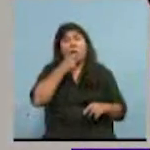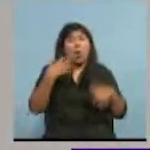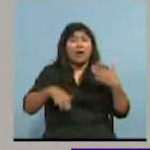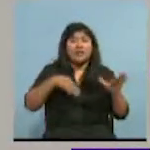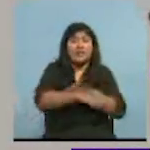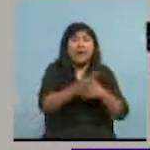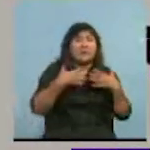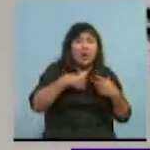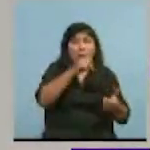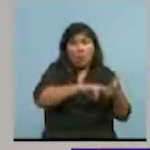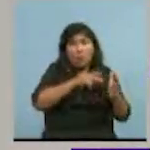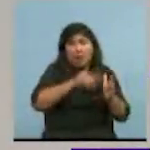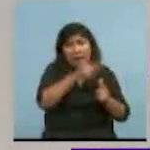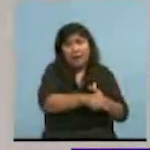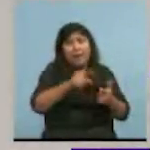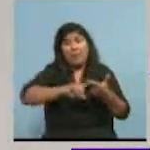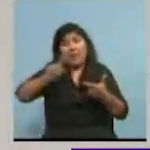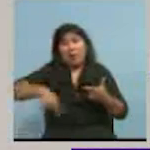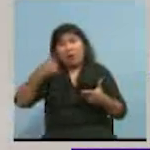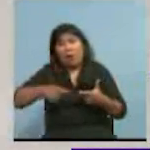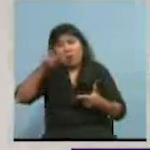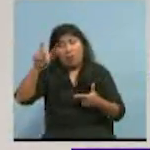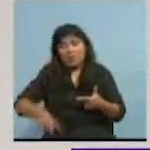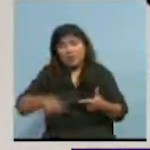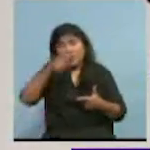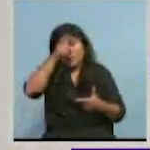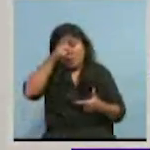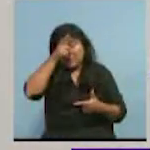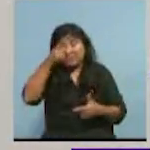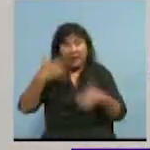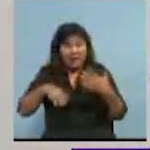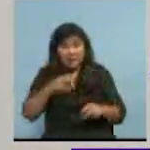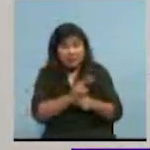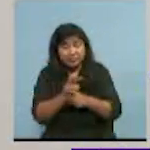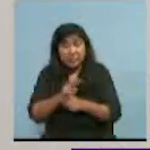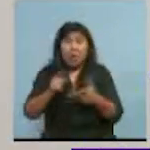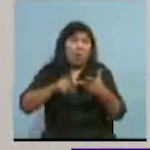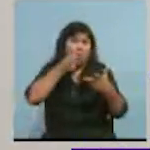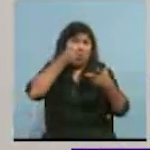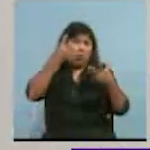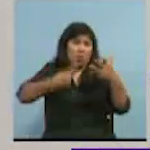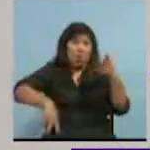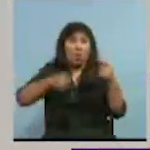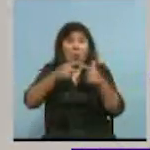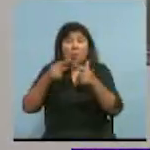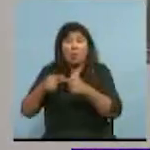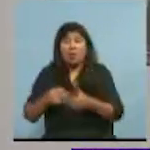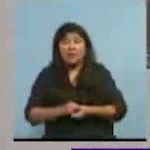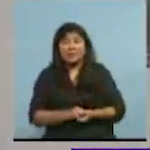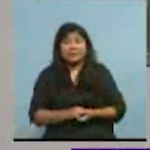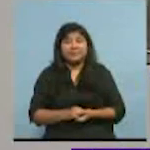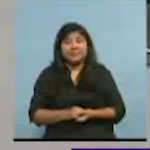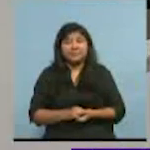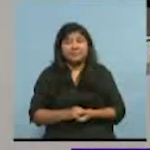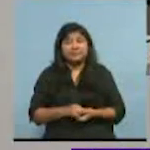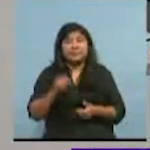control del delito con el tema de seguridad con la policía y cualquier misión que se requiera. Más o menos 10 días sería la habilitación para que ya entre el servicio